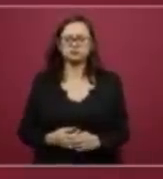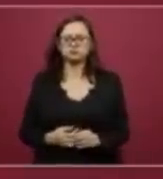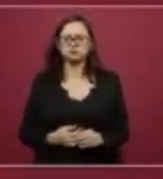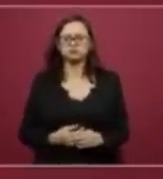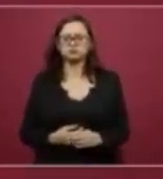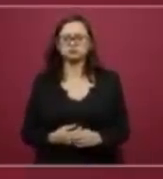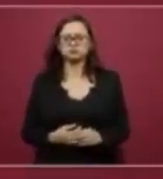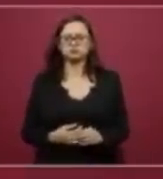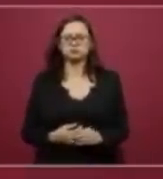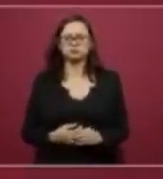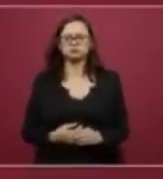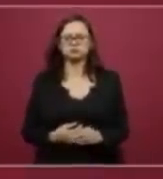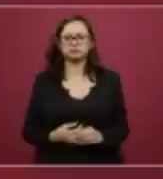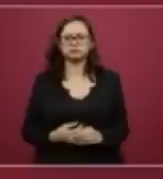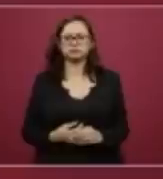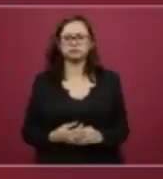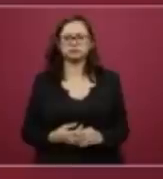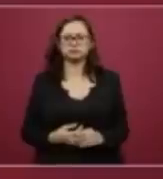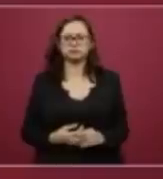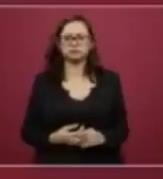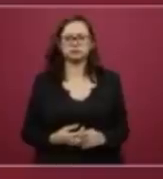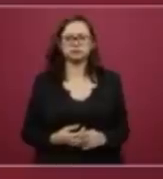podría